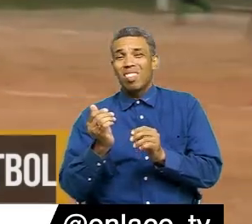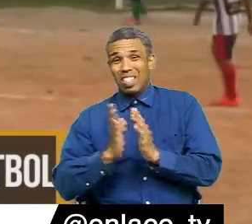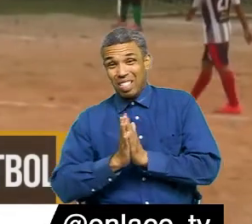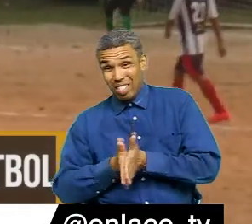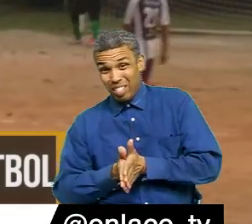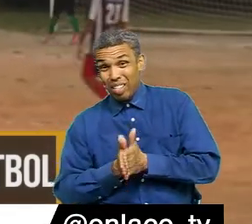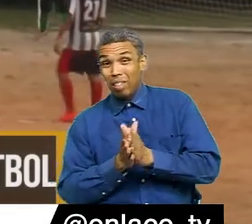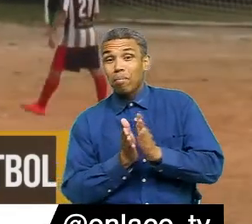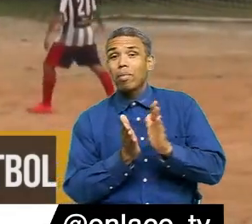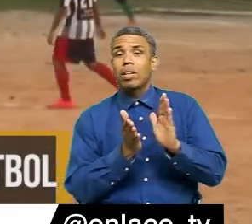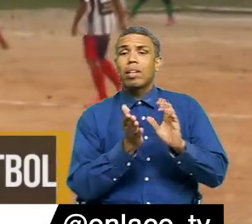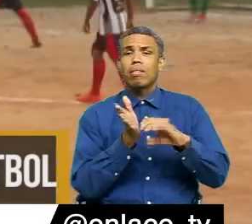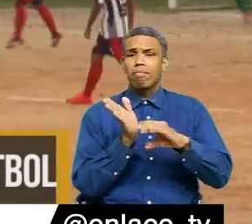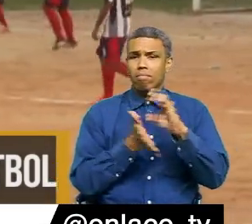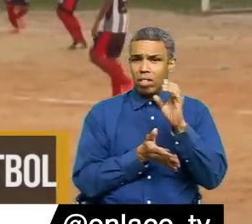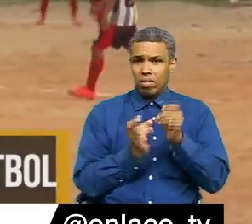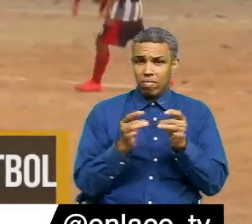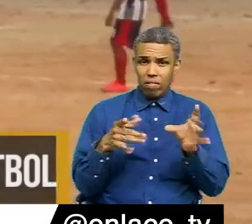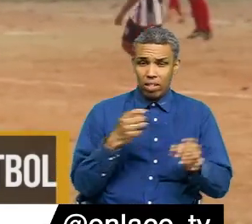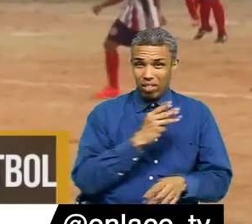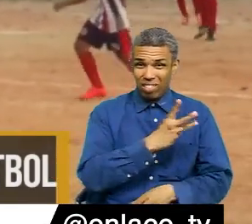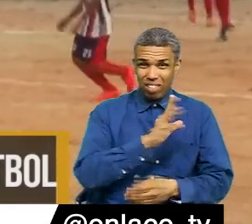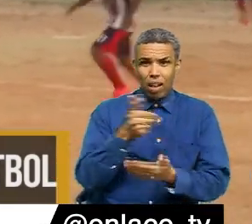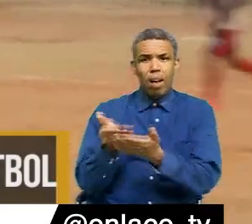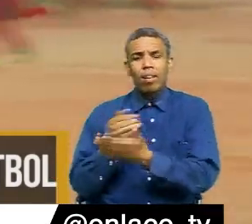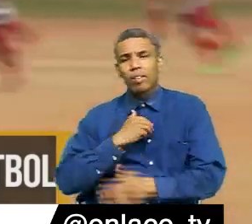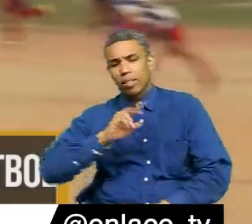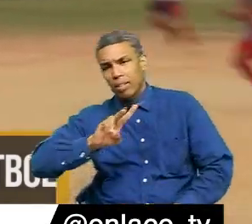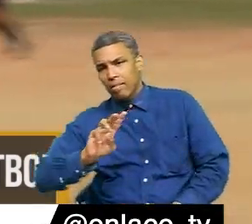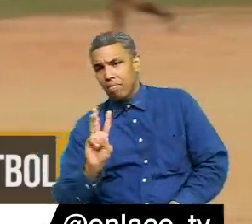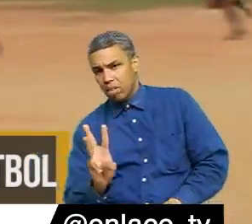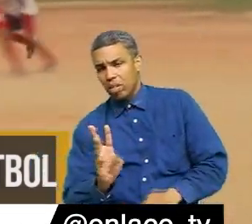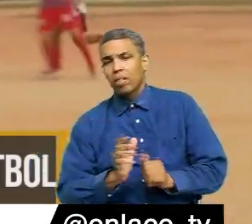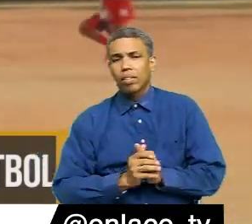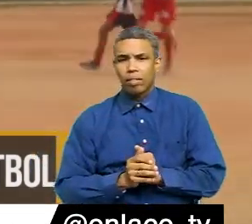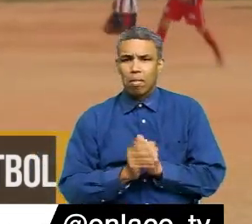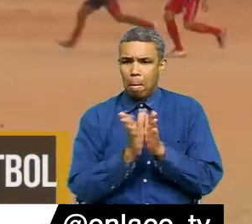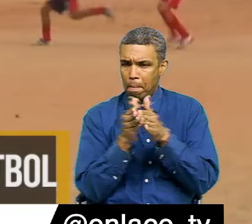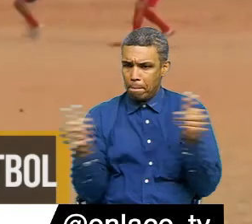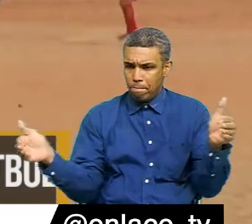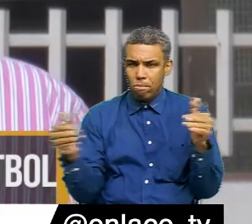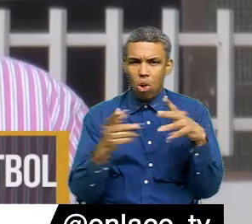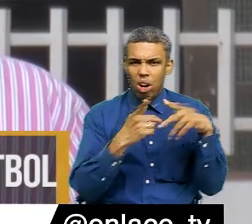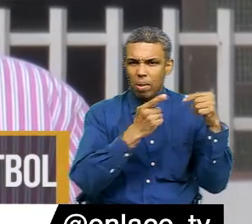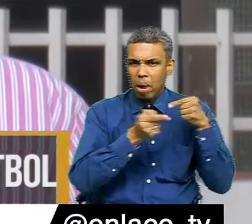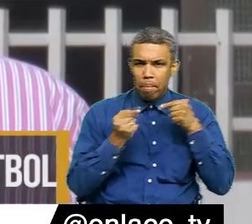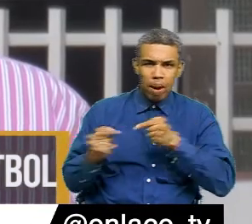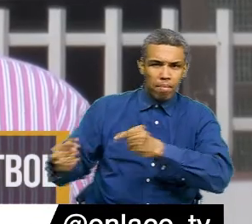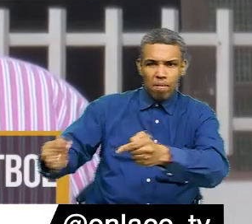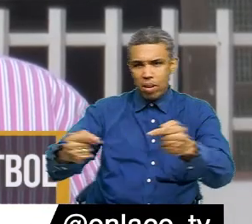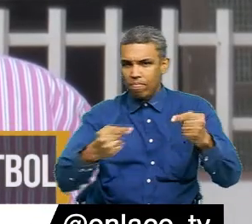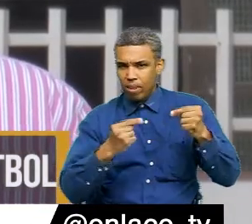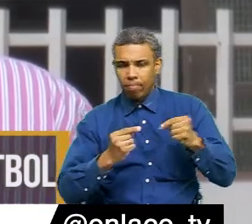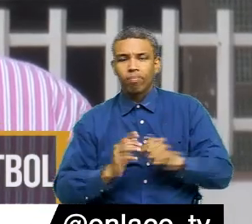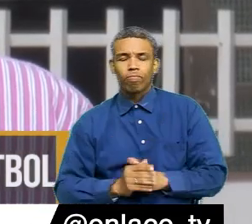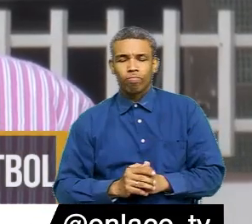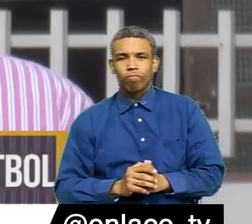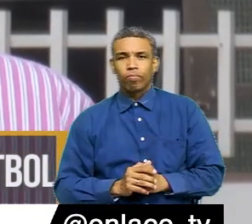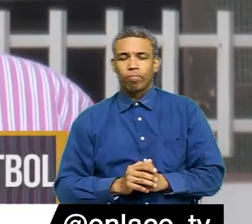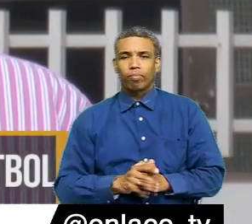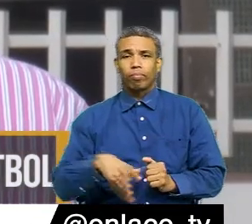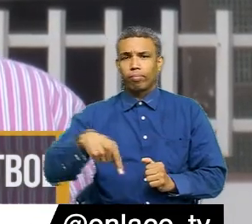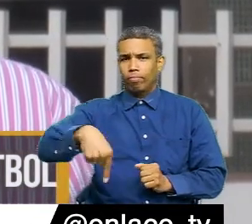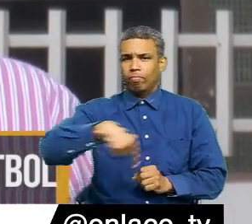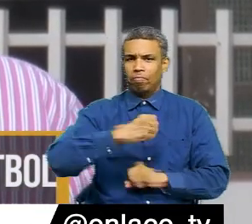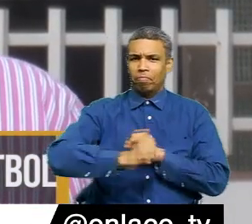renovada del Cincuentenario. Del 3 al 23 de diciembre próximo se realizarán los encuentros deportivos. Este año primero hemos querido repetirle